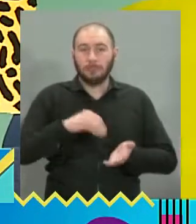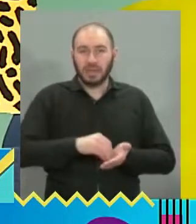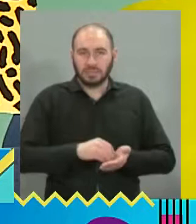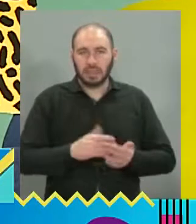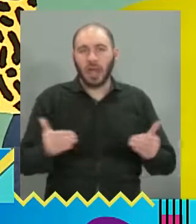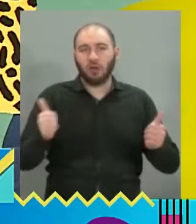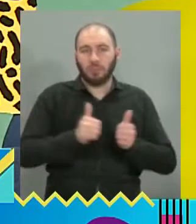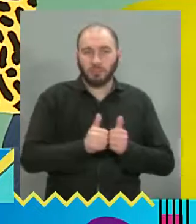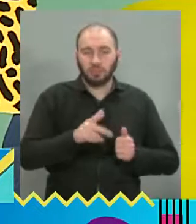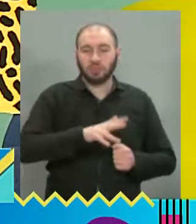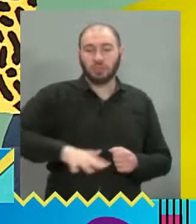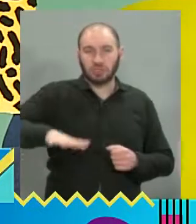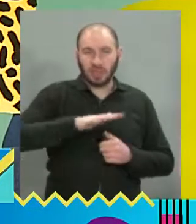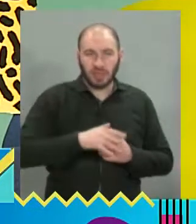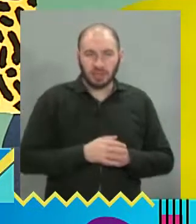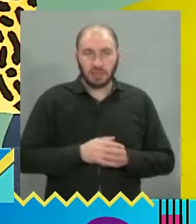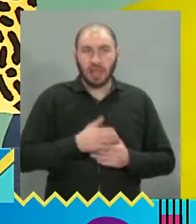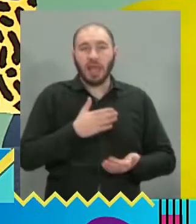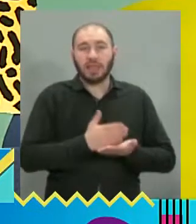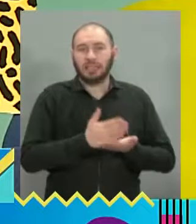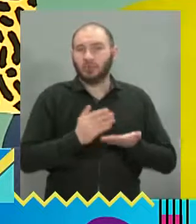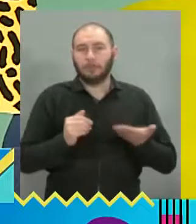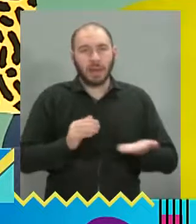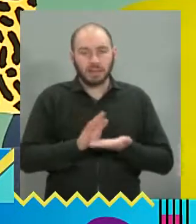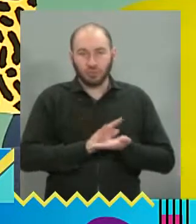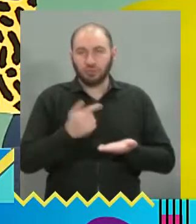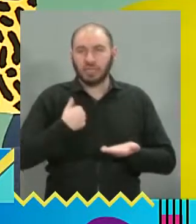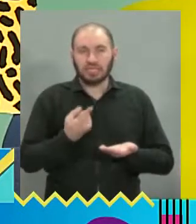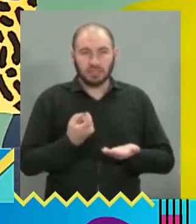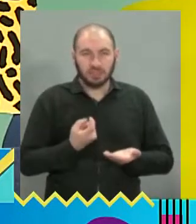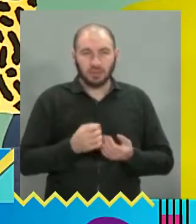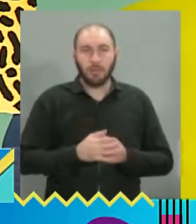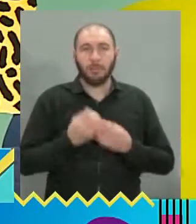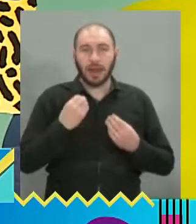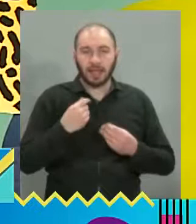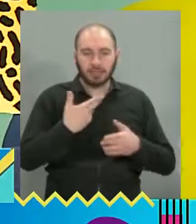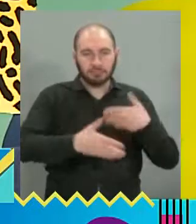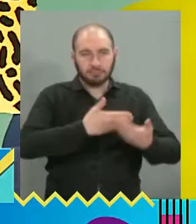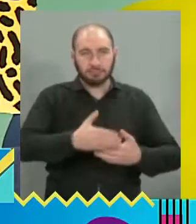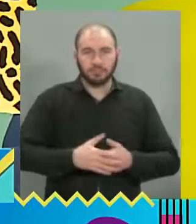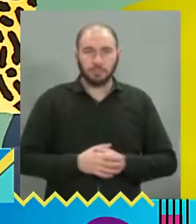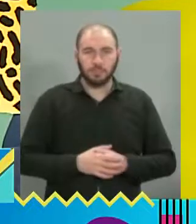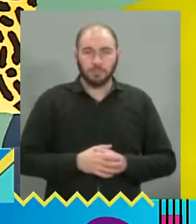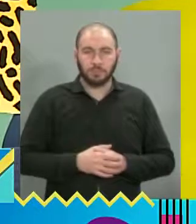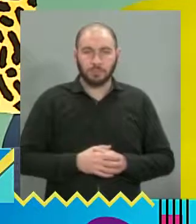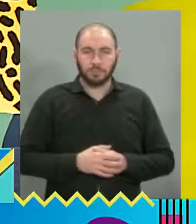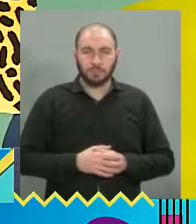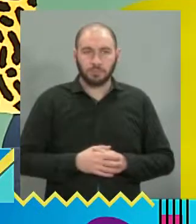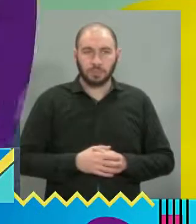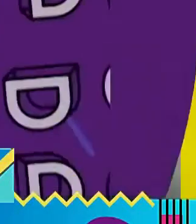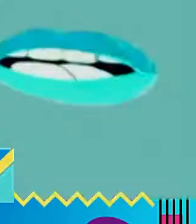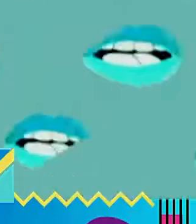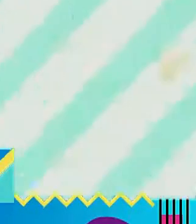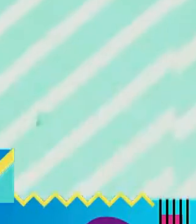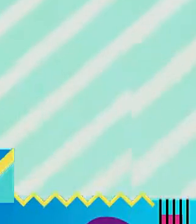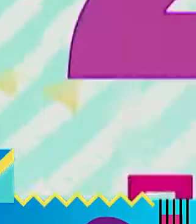el acompañamiento de la sociedad en derechos básicos que yo necesito para construir, digamos, los